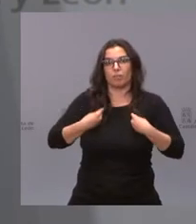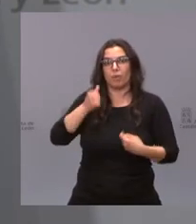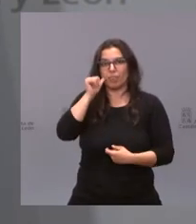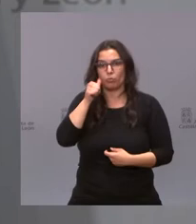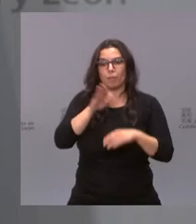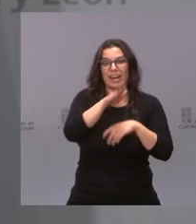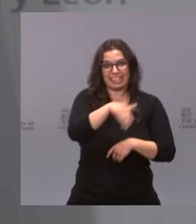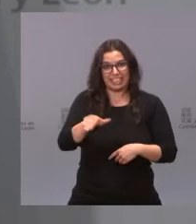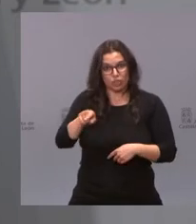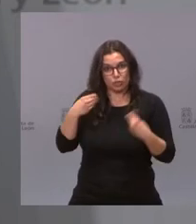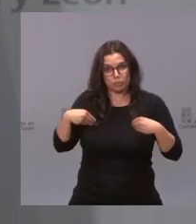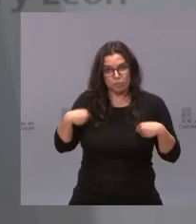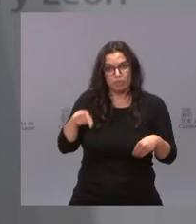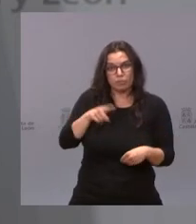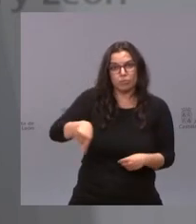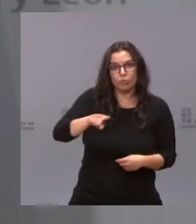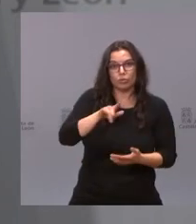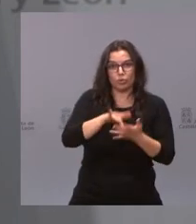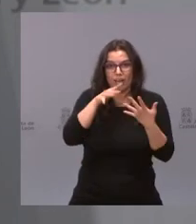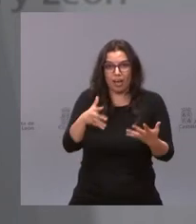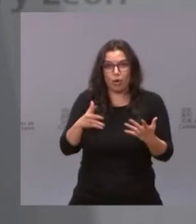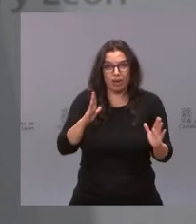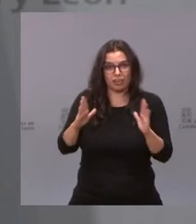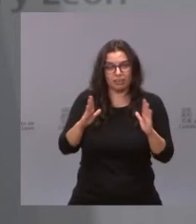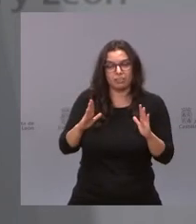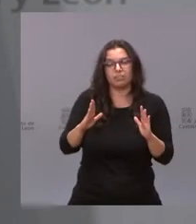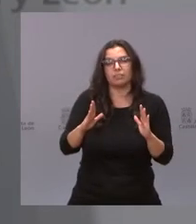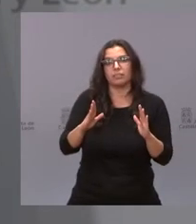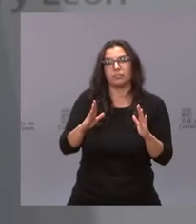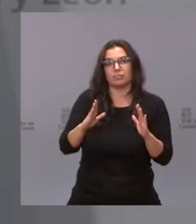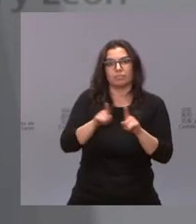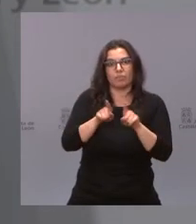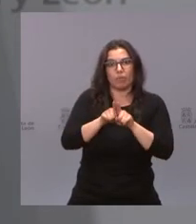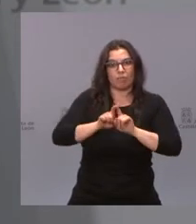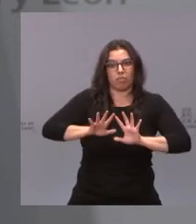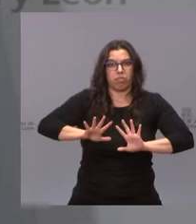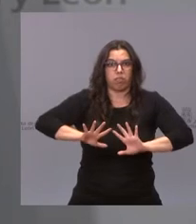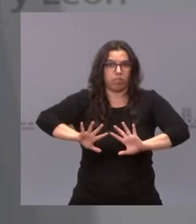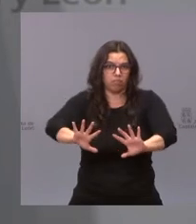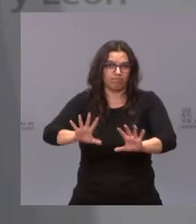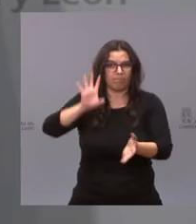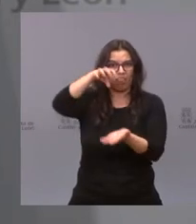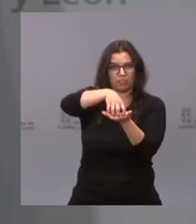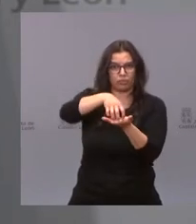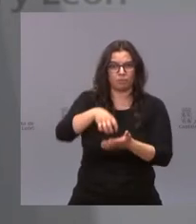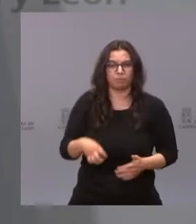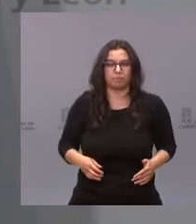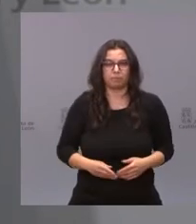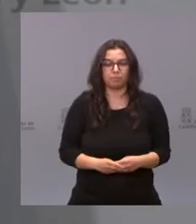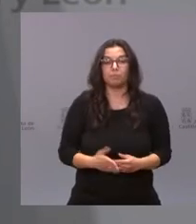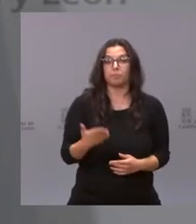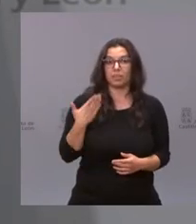menores que se encuentran en este momento también abandonados en esos centros.